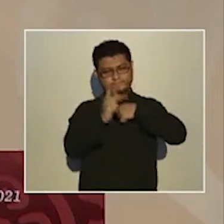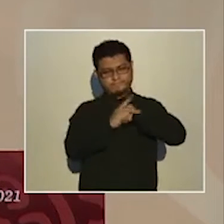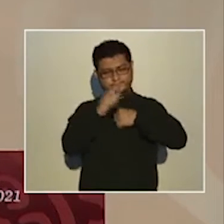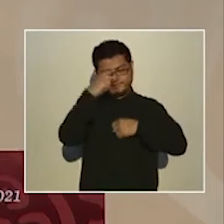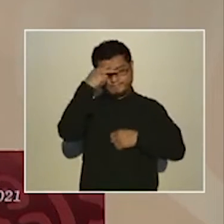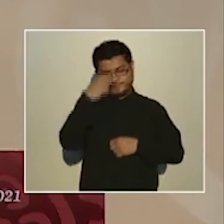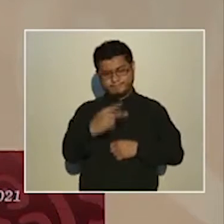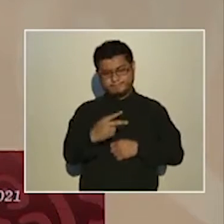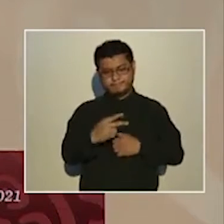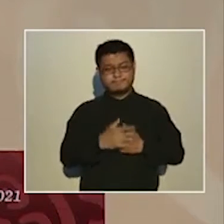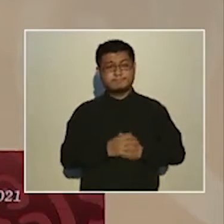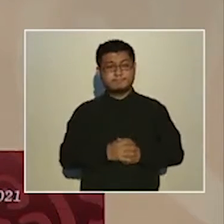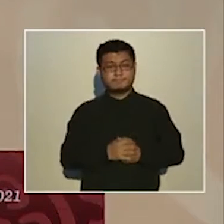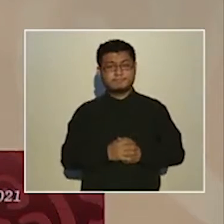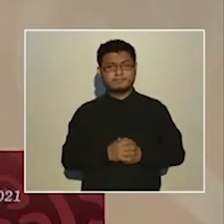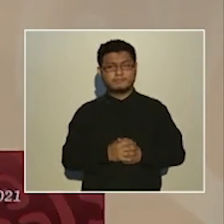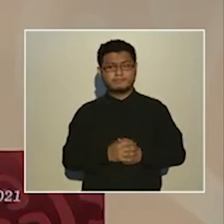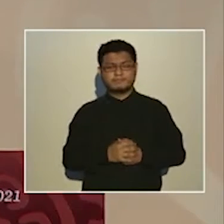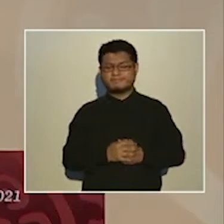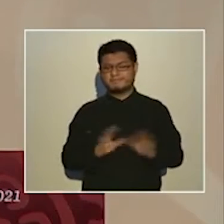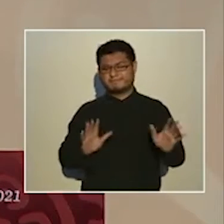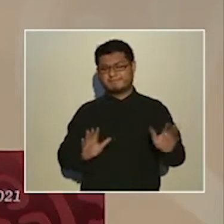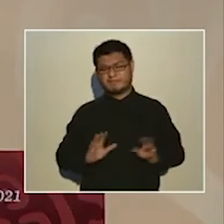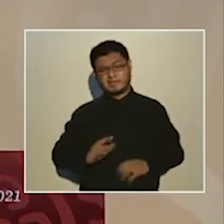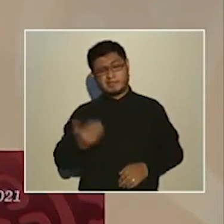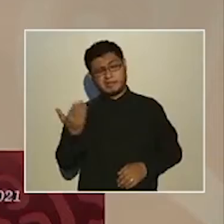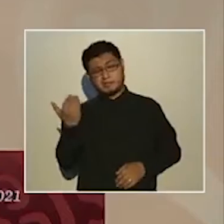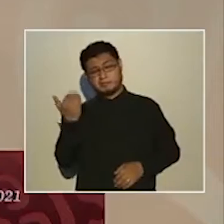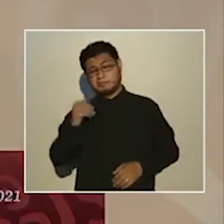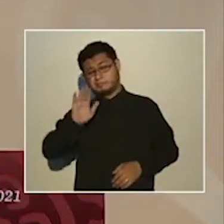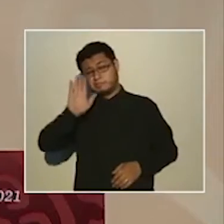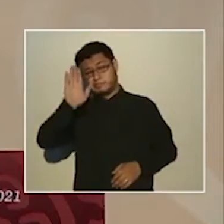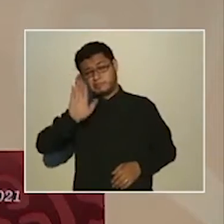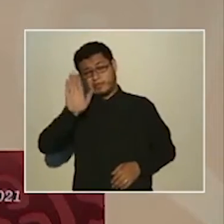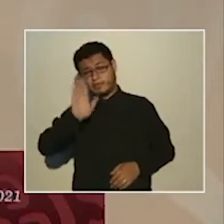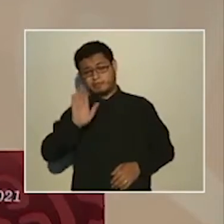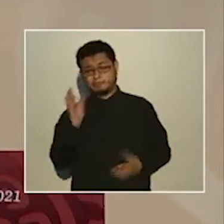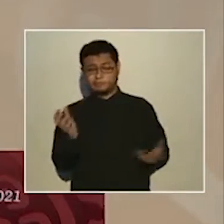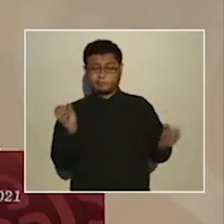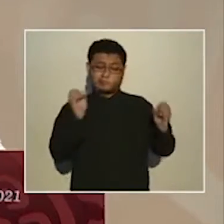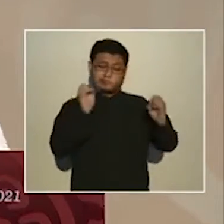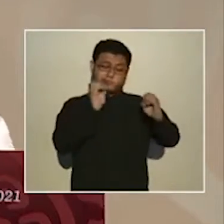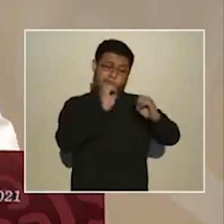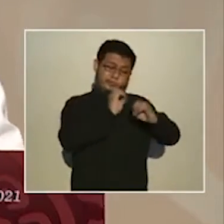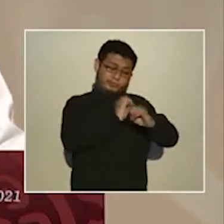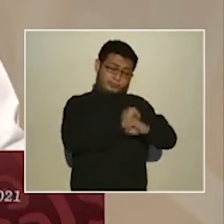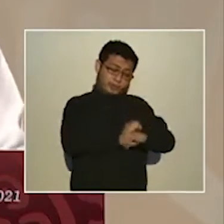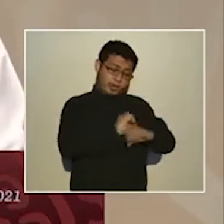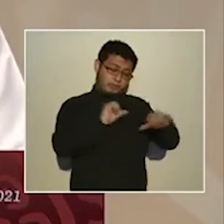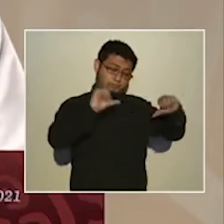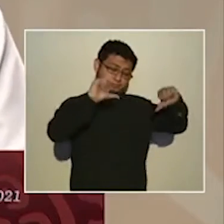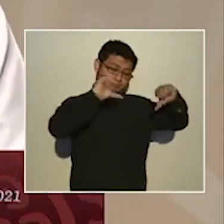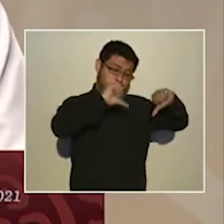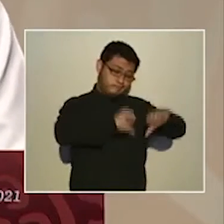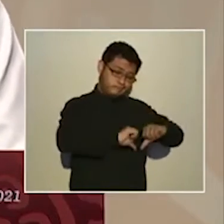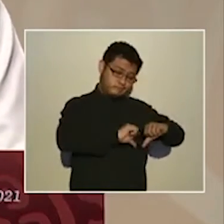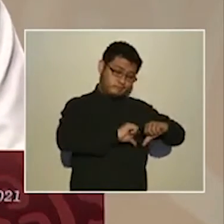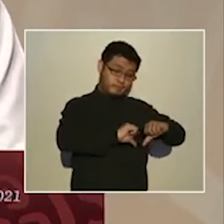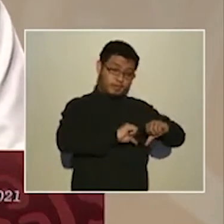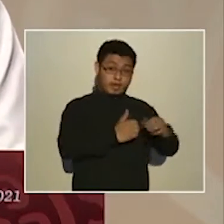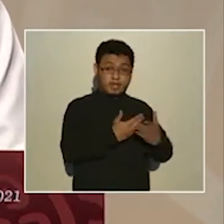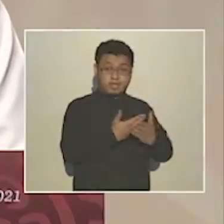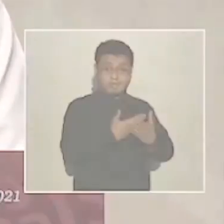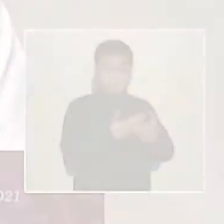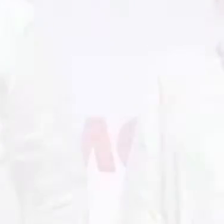salir del túnel de la oscuridad en que estuvimos por